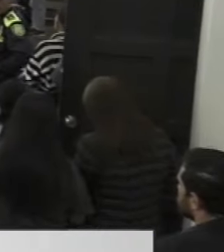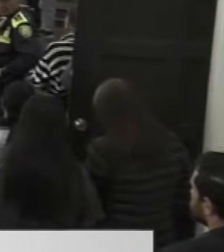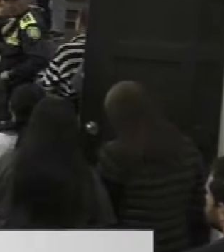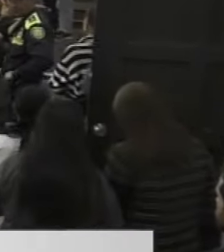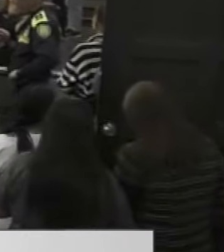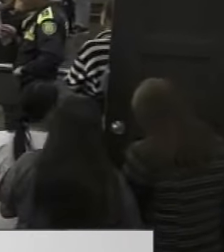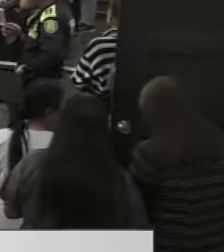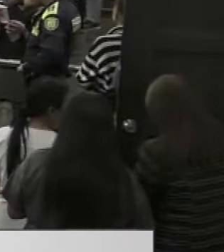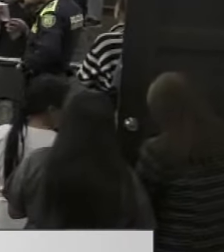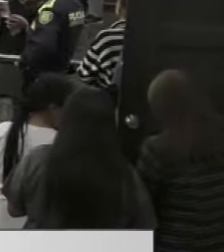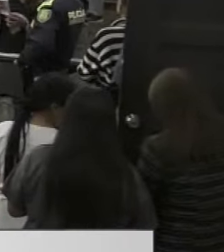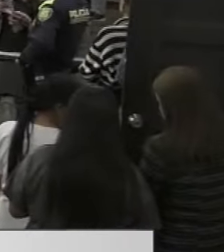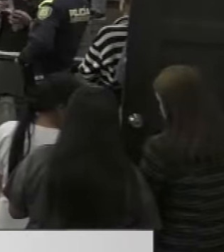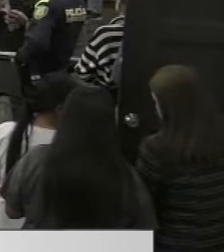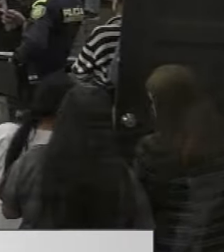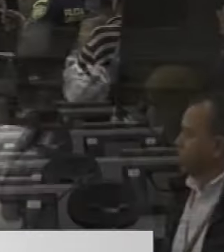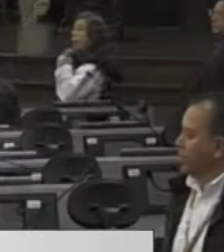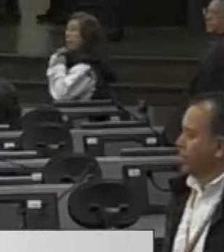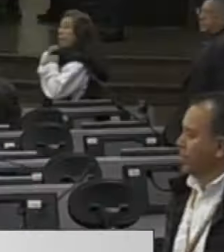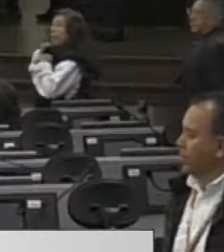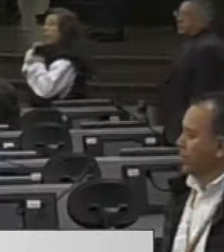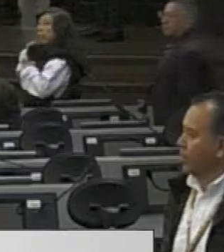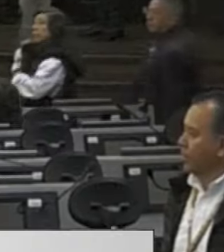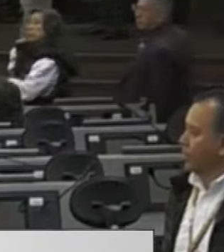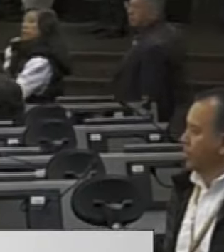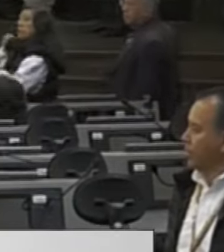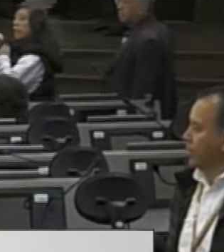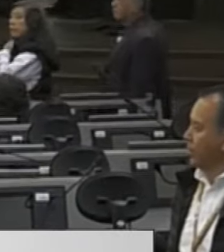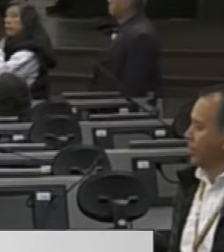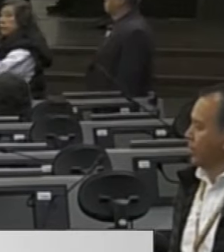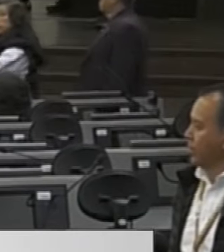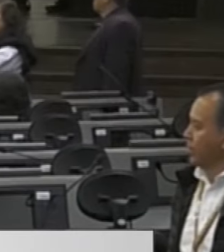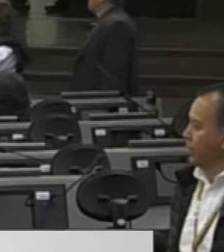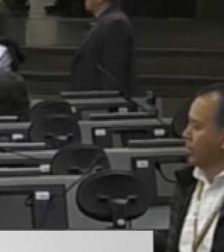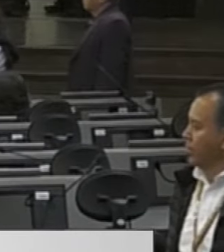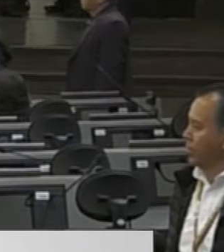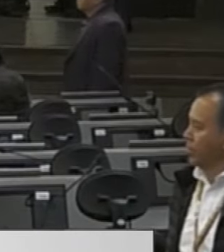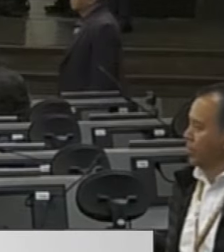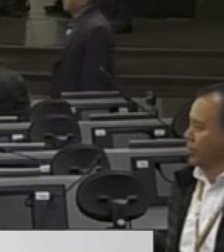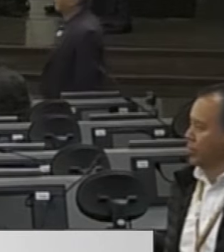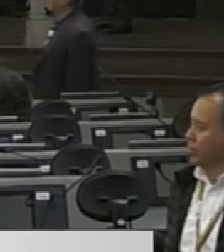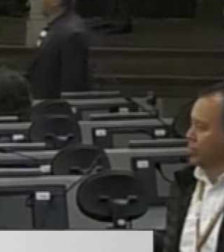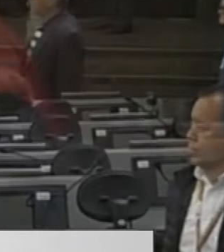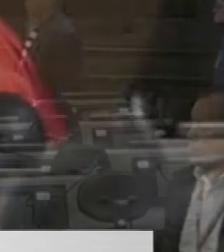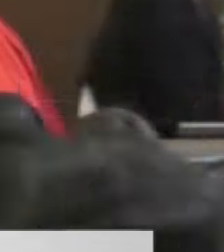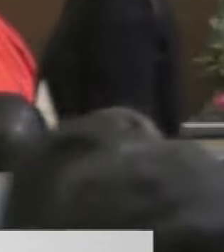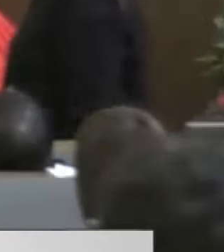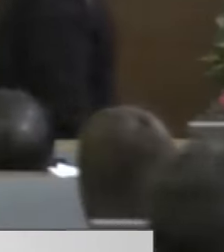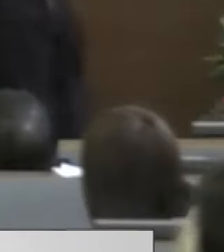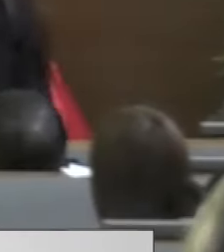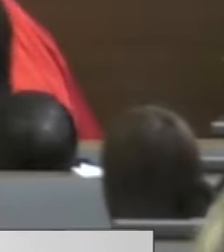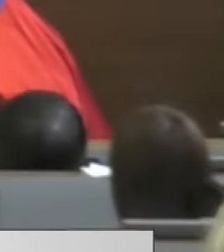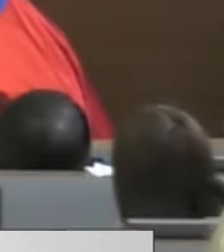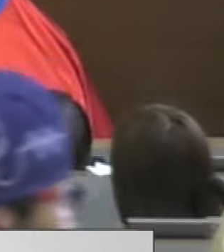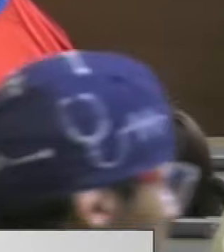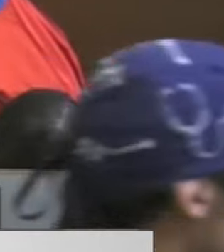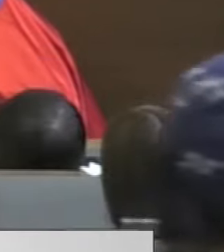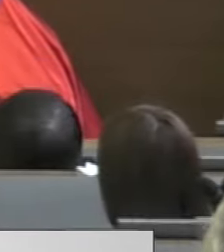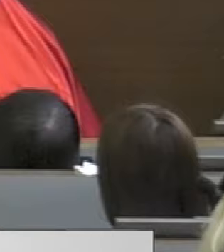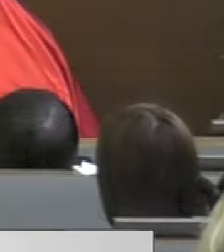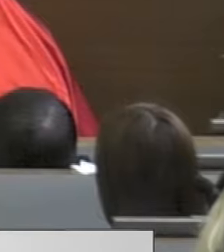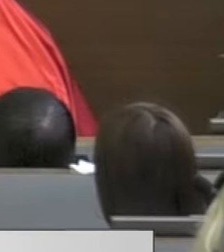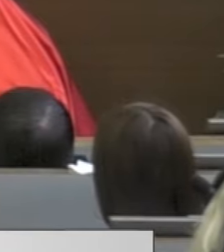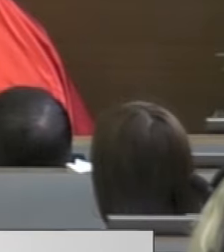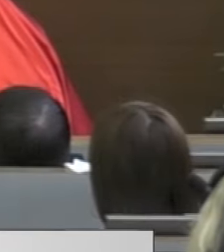humorista Fabiola Posada permanece en cámara ardiente en el Concejo de Bogotá. Familiares, amigos y fanáticos